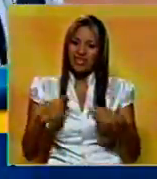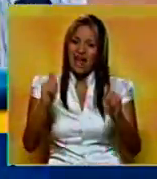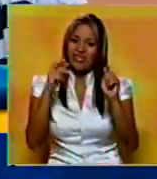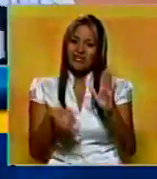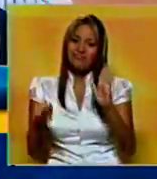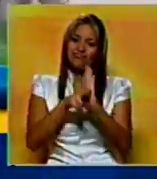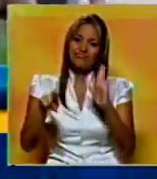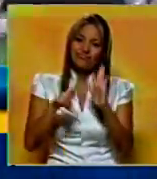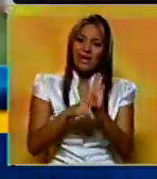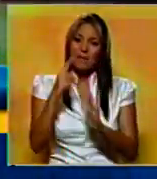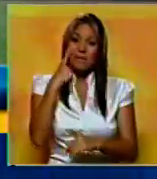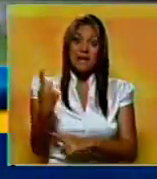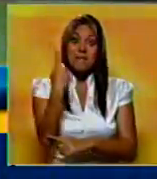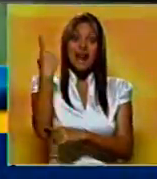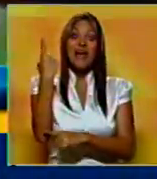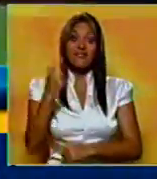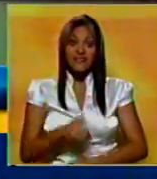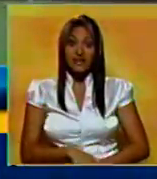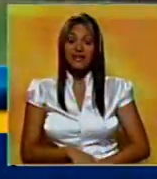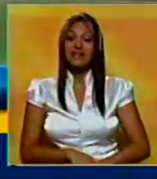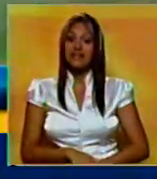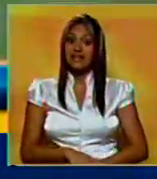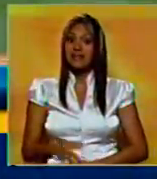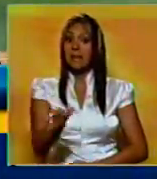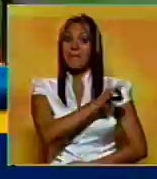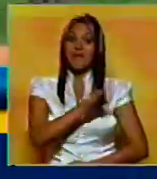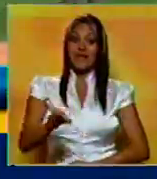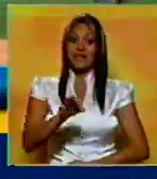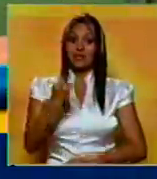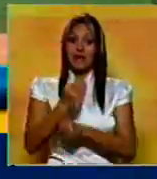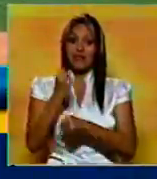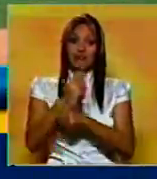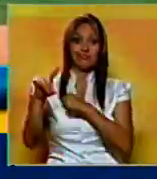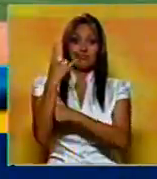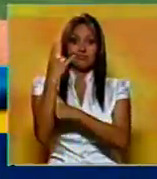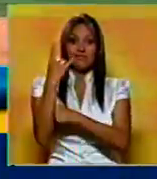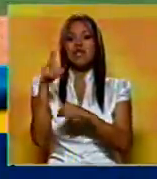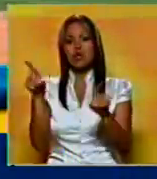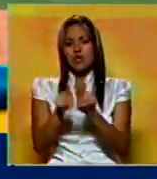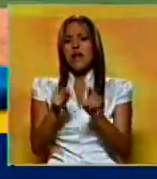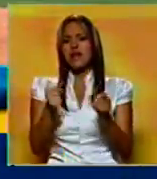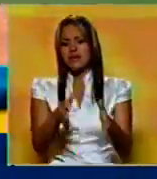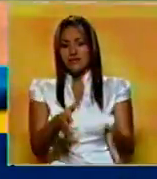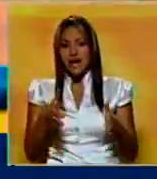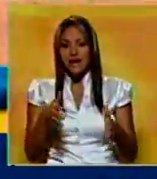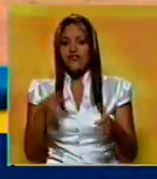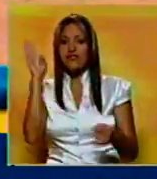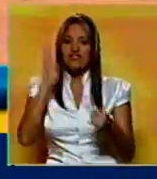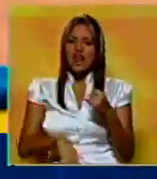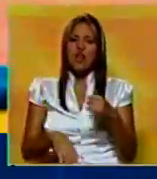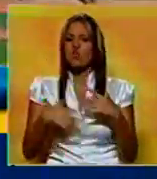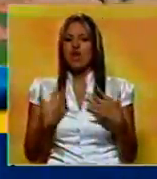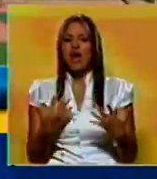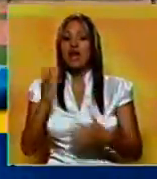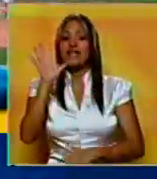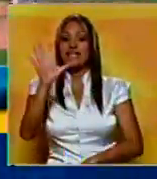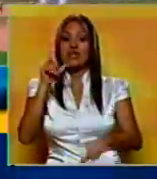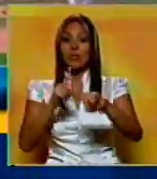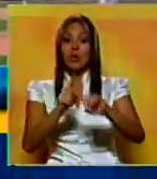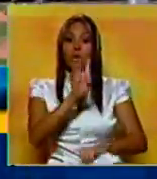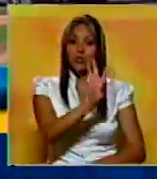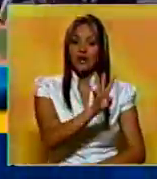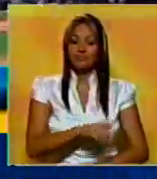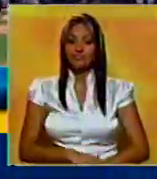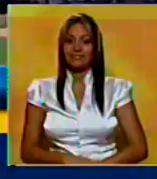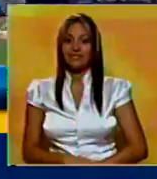seguidas por primera vez en su exitosa carrera. Aún así, se apuntó el triunfo. Los Yankees terminaron ganando los Tigres de Detroit de